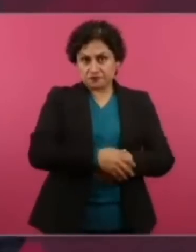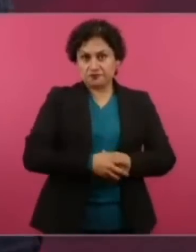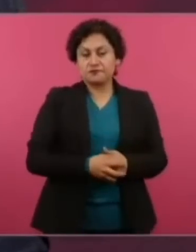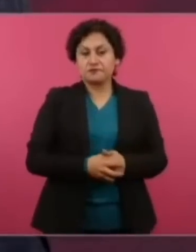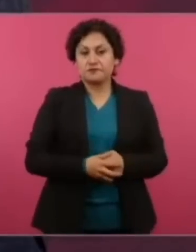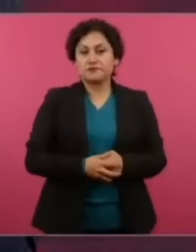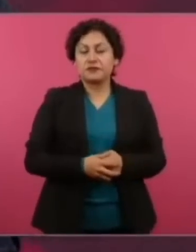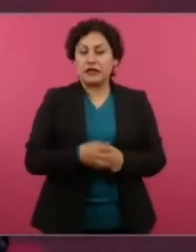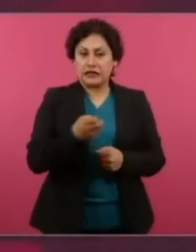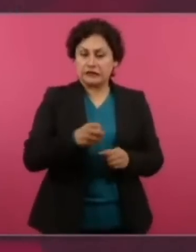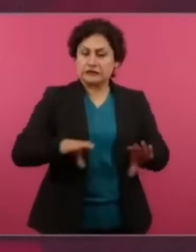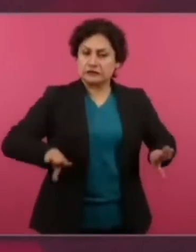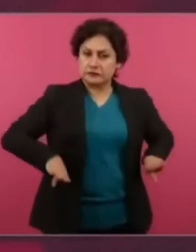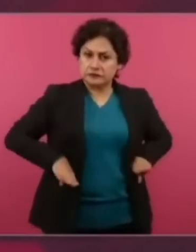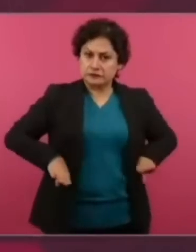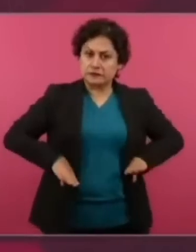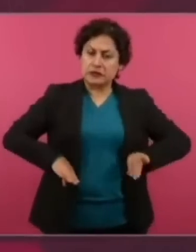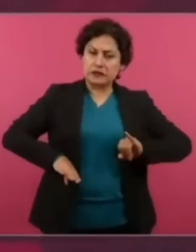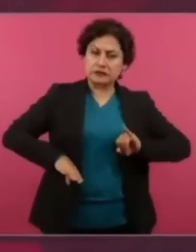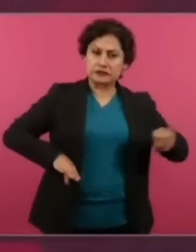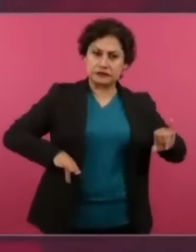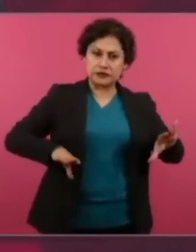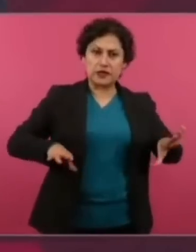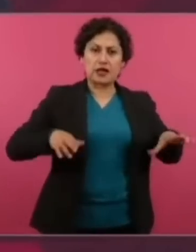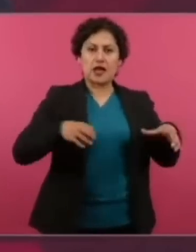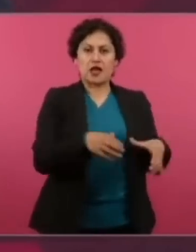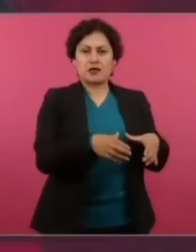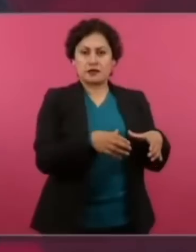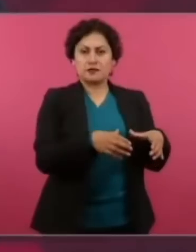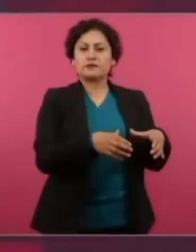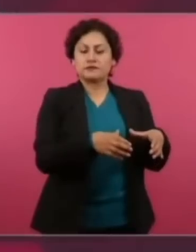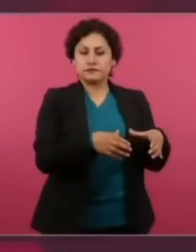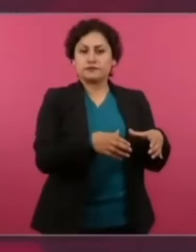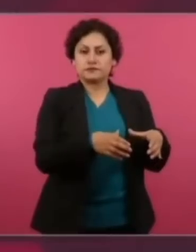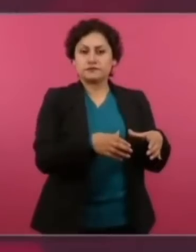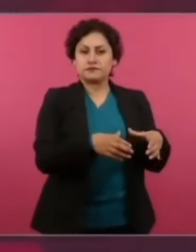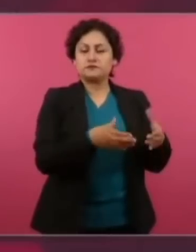Ser de izquierda es estar a favor de la justicia,